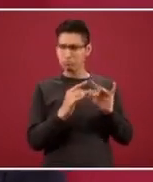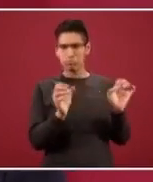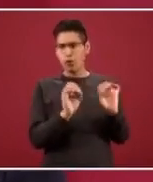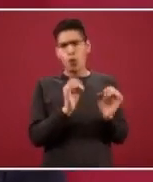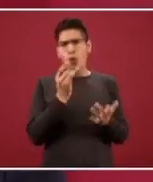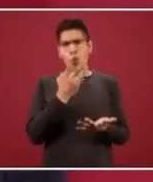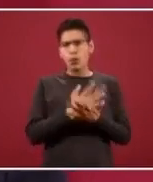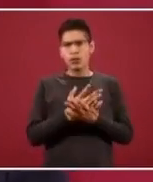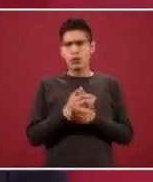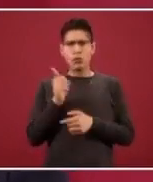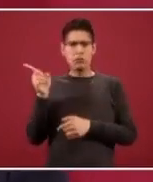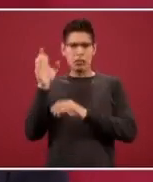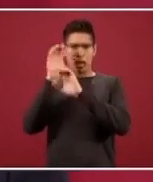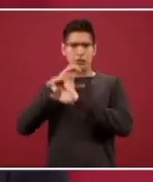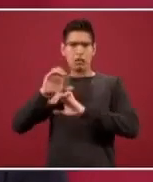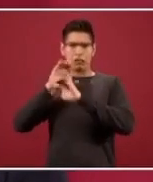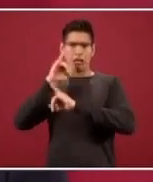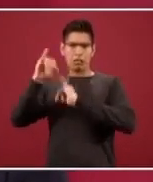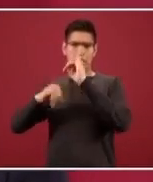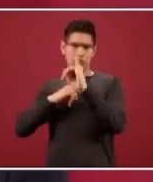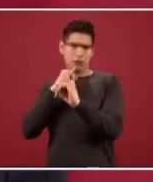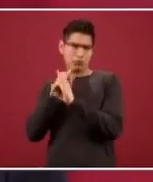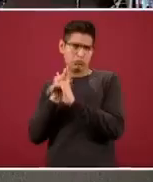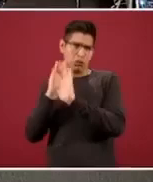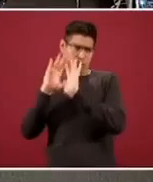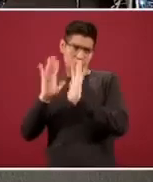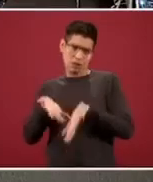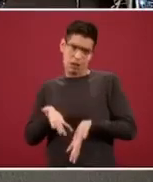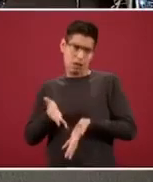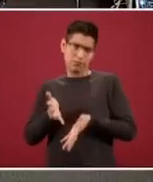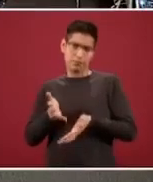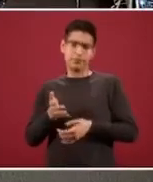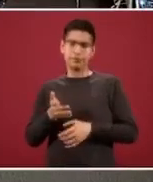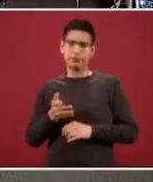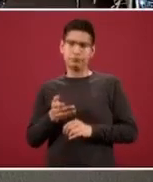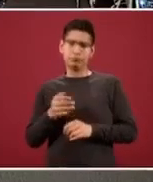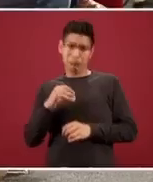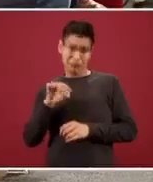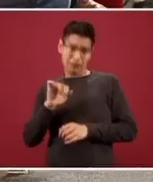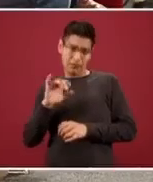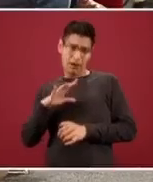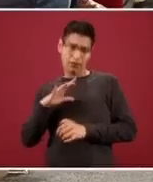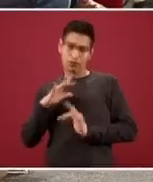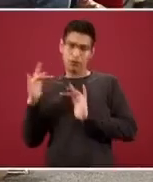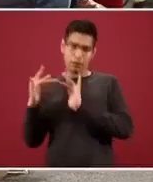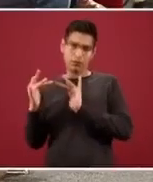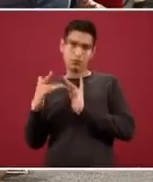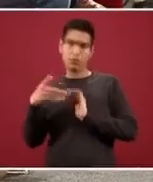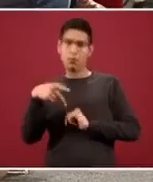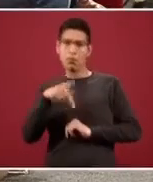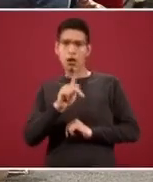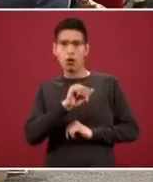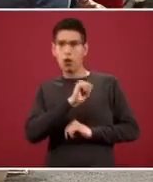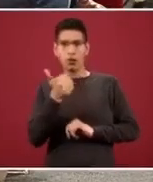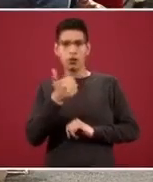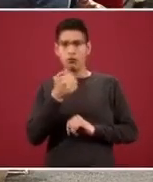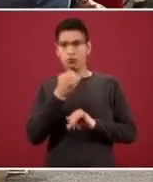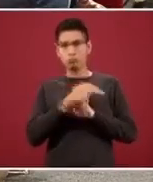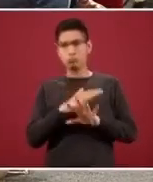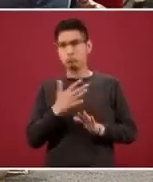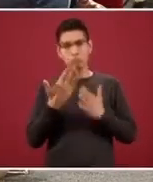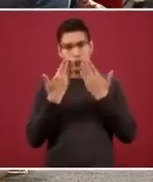cantante internacional, de este grupo internacional Coast, exactamente. ¿Puede tratarse de un caso ya comunitario? ¿Podría